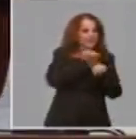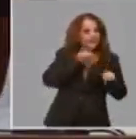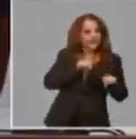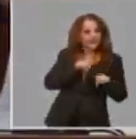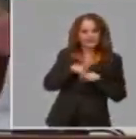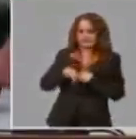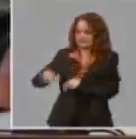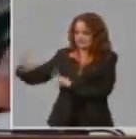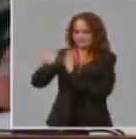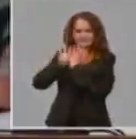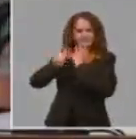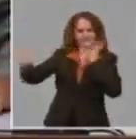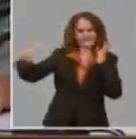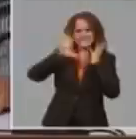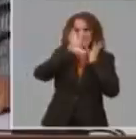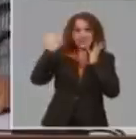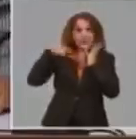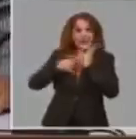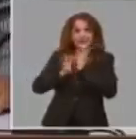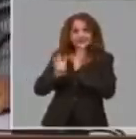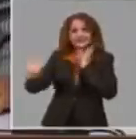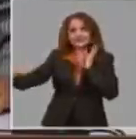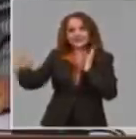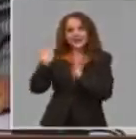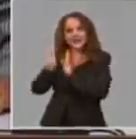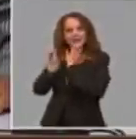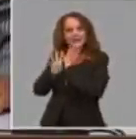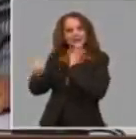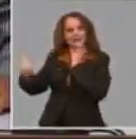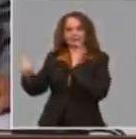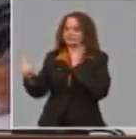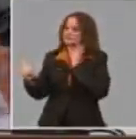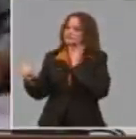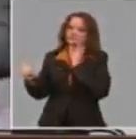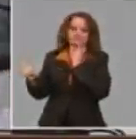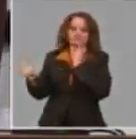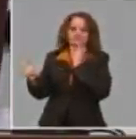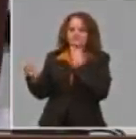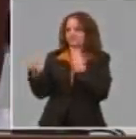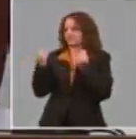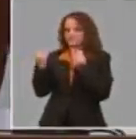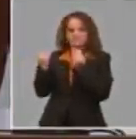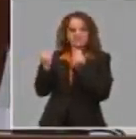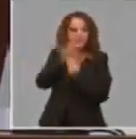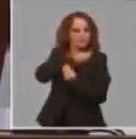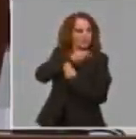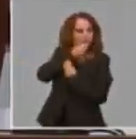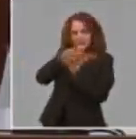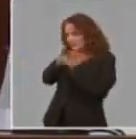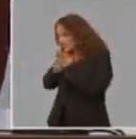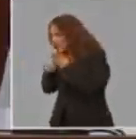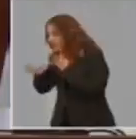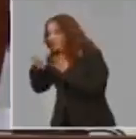primero que ven en el espacio para comprar la tienda cuál es el espacio